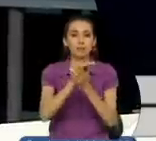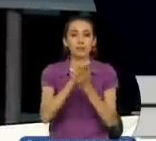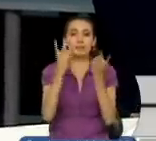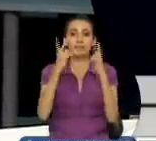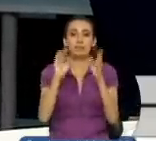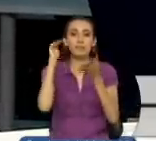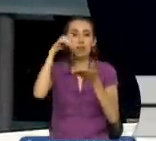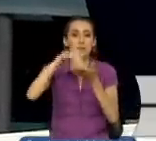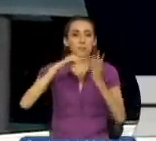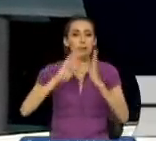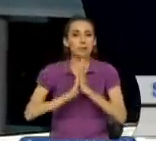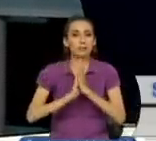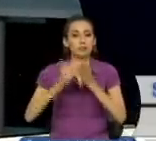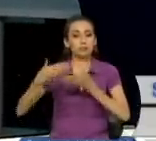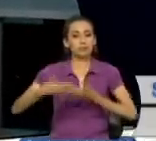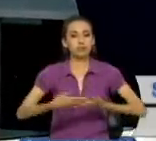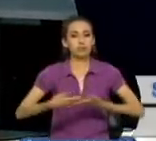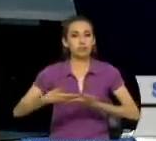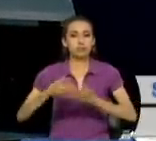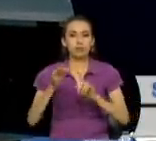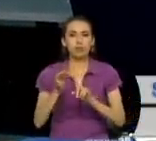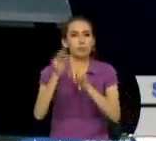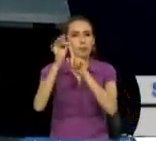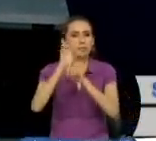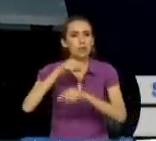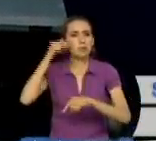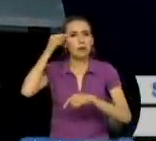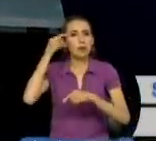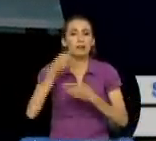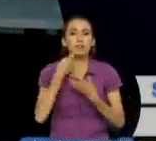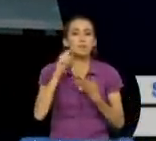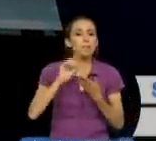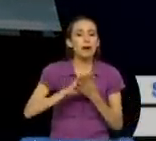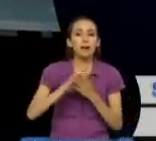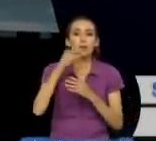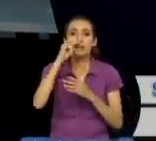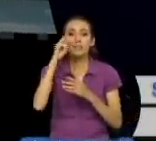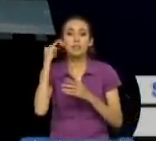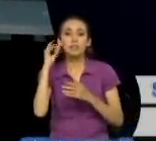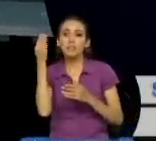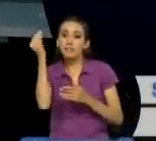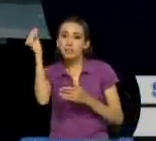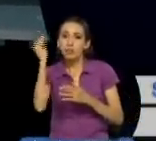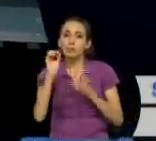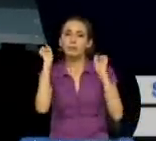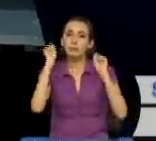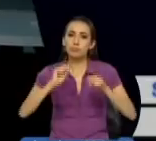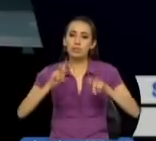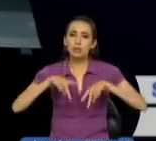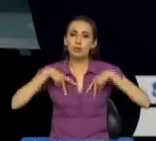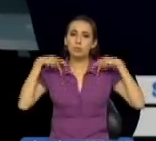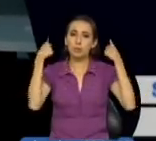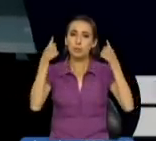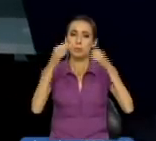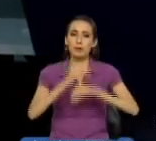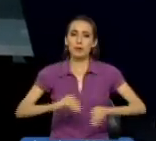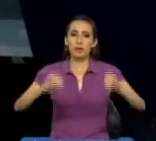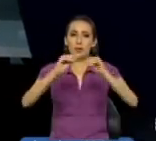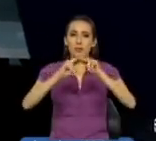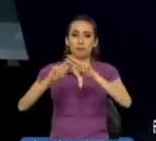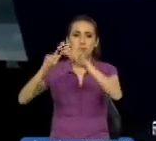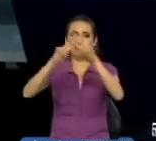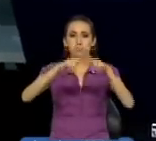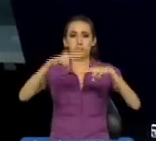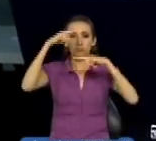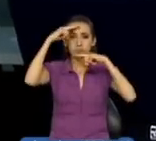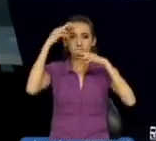centro infantil una prioridad del gobierno nacional para que niños niñas y jóvenes tengan un buen vivir enseguida vamos a revisar estos temas